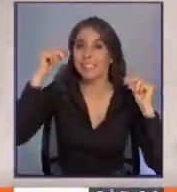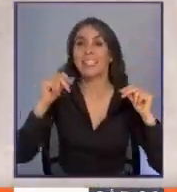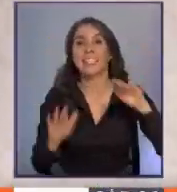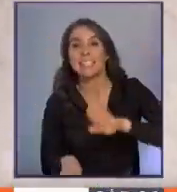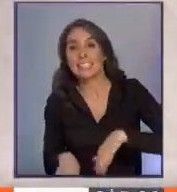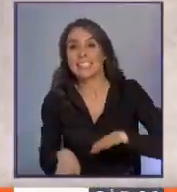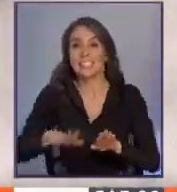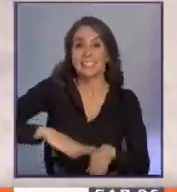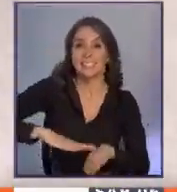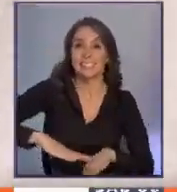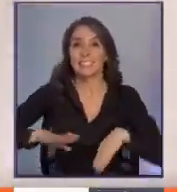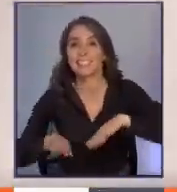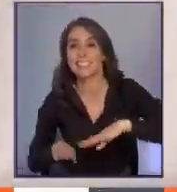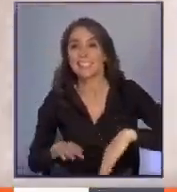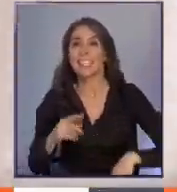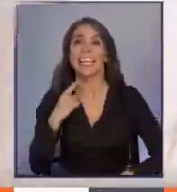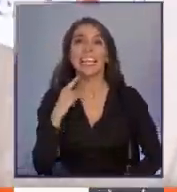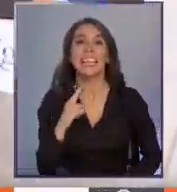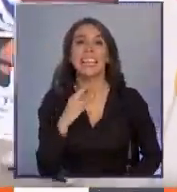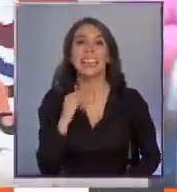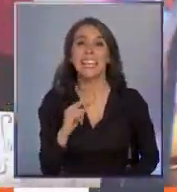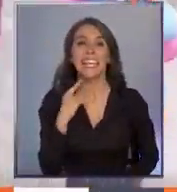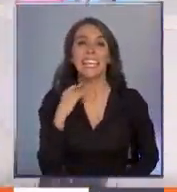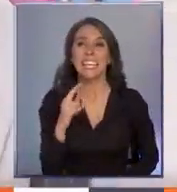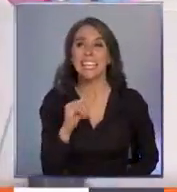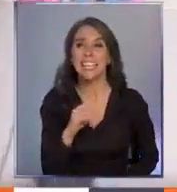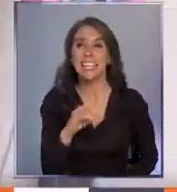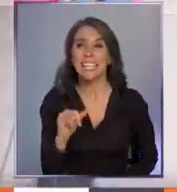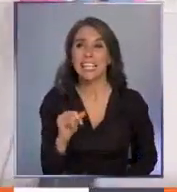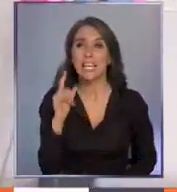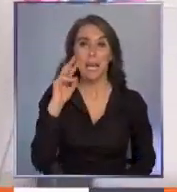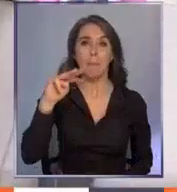aquí! ¡Busca, rendisca la mamá, la hija!